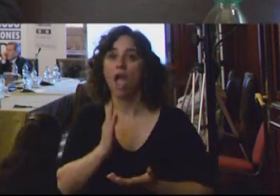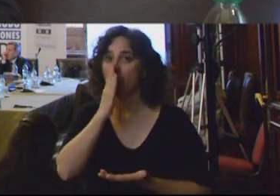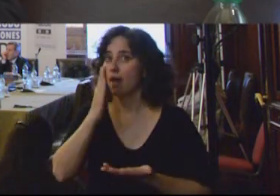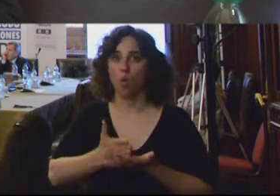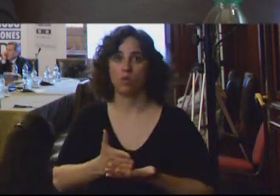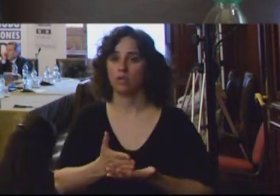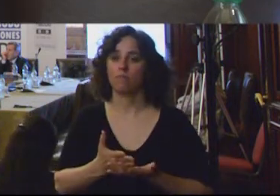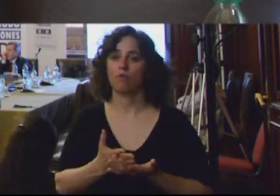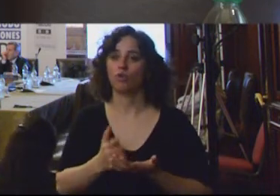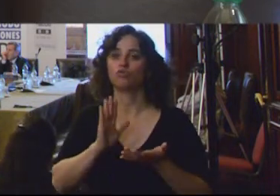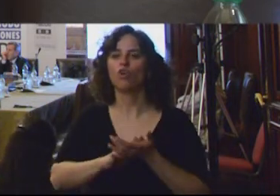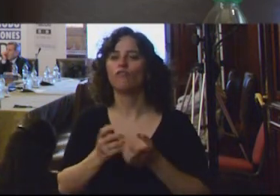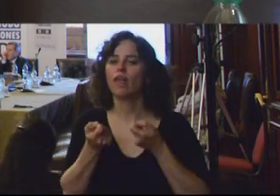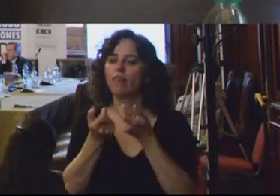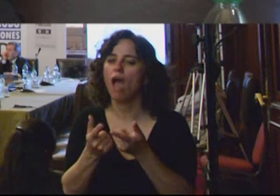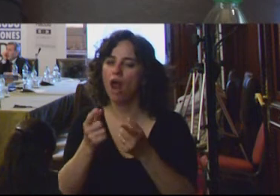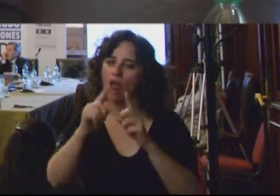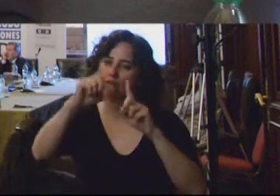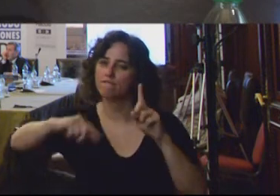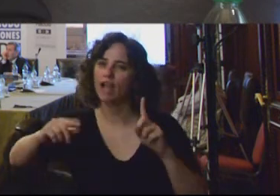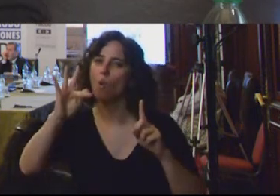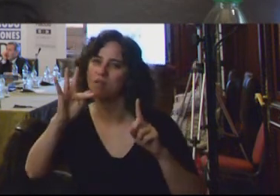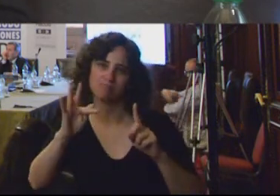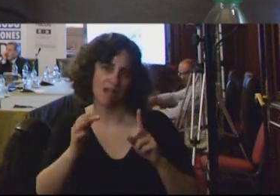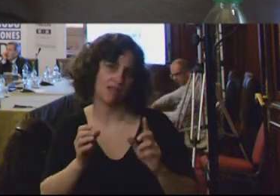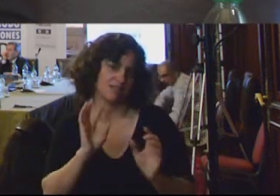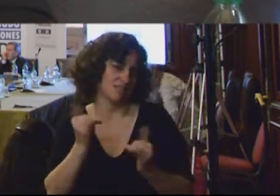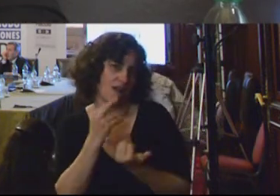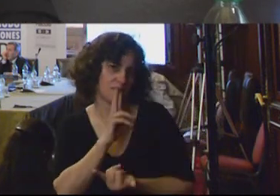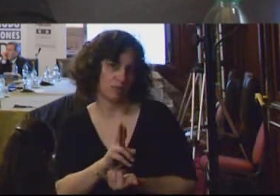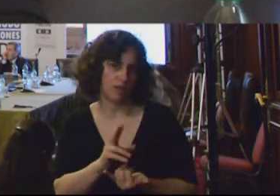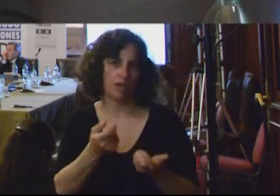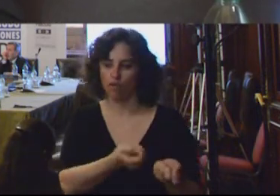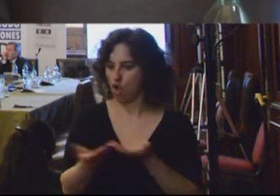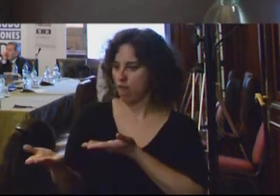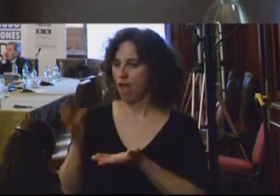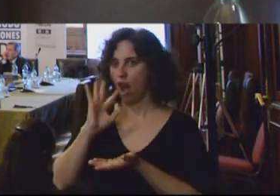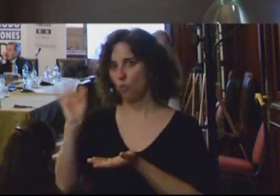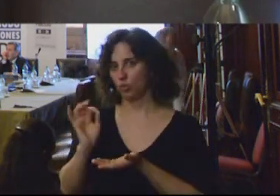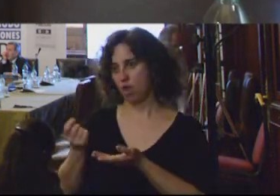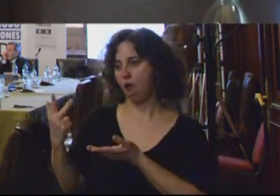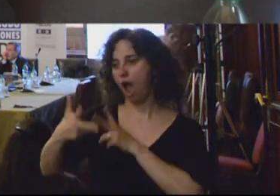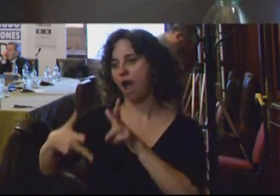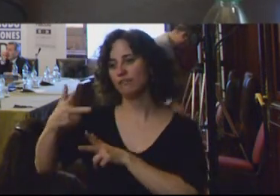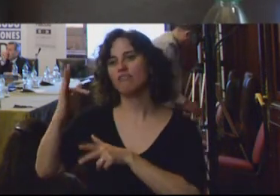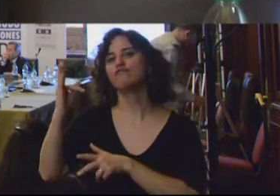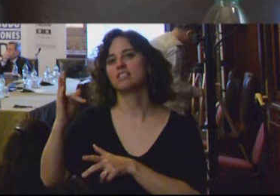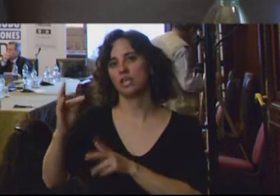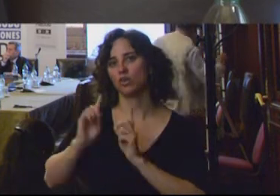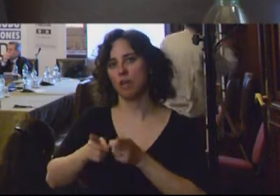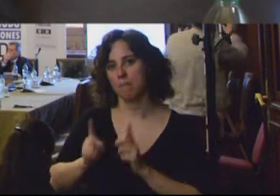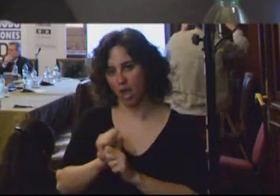tema de la asignación de frecuencias creo que ya respondí, así que le dejo a Francisco que aporte también en las